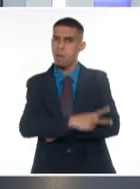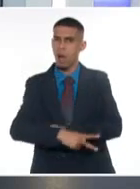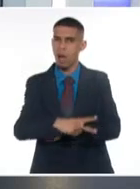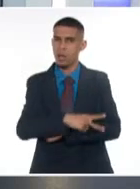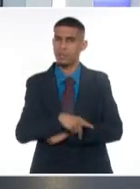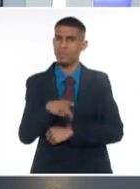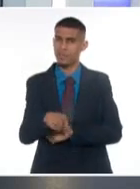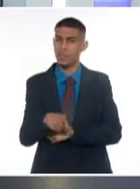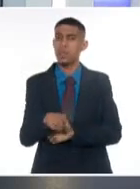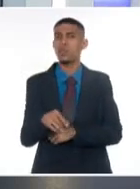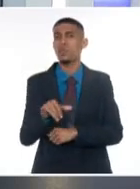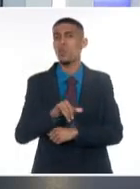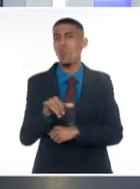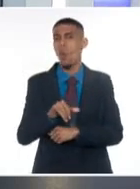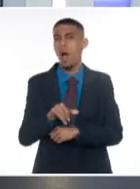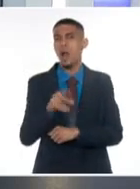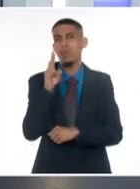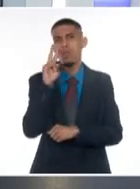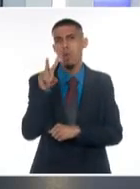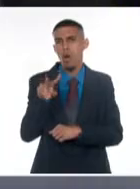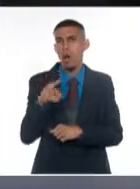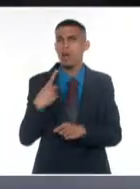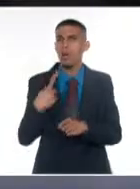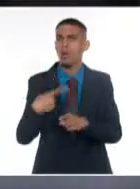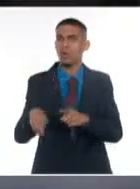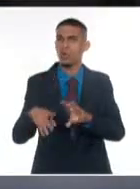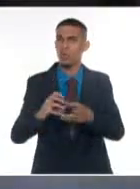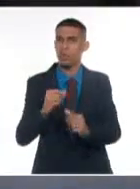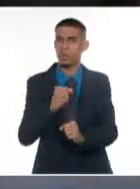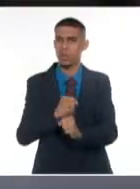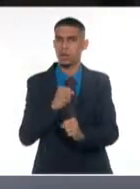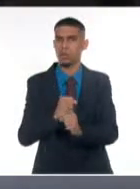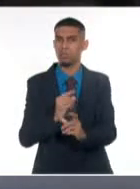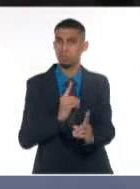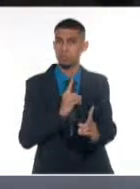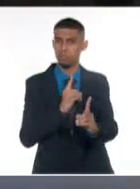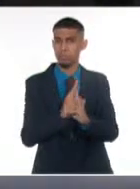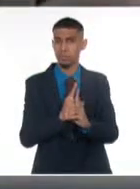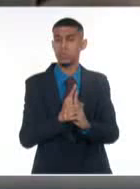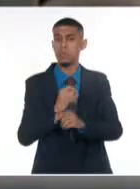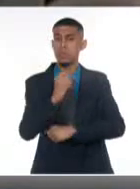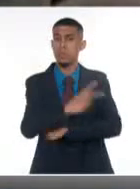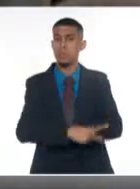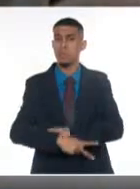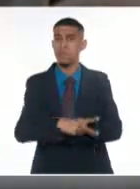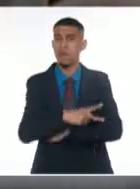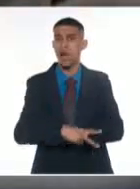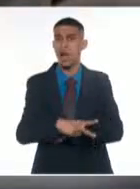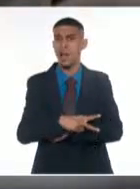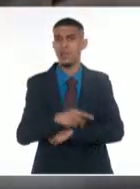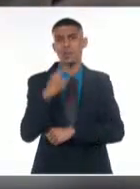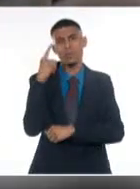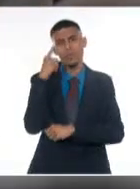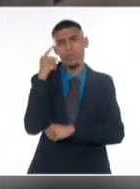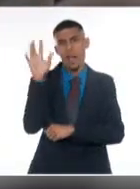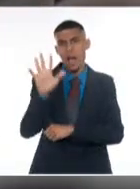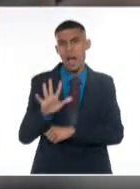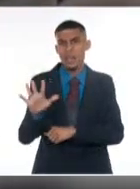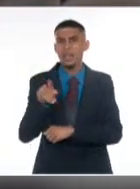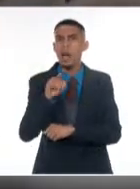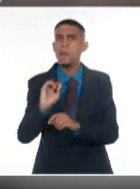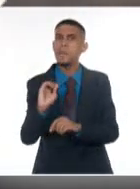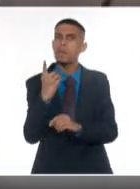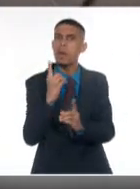por revitalizar la cooperación. El encuentro, celebrado en la ciudad surcoreana de Busan, constituye el primero de este tipo tras la pausa